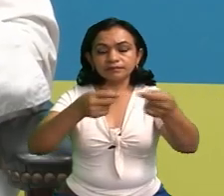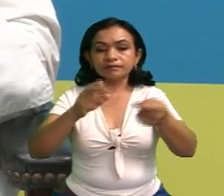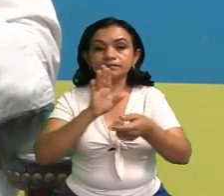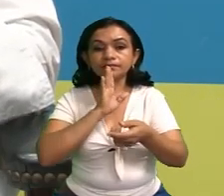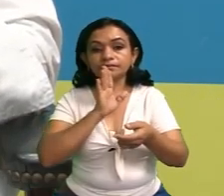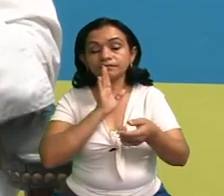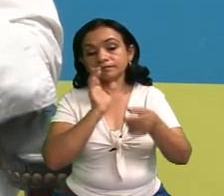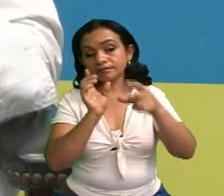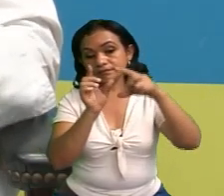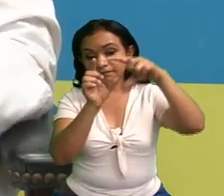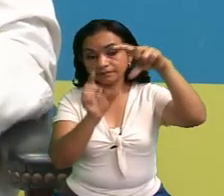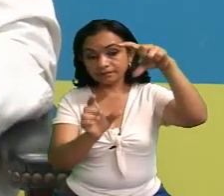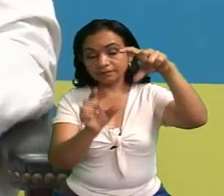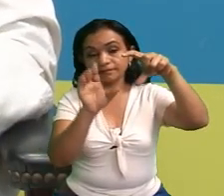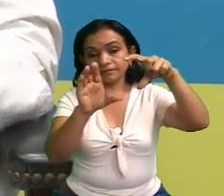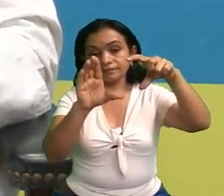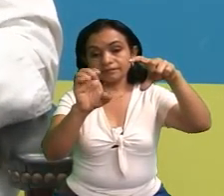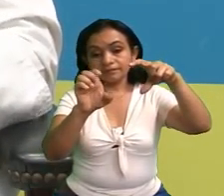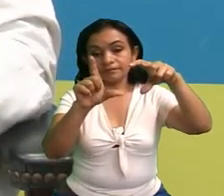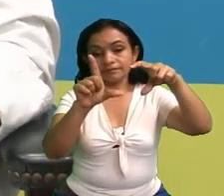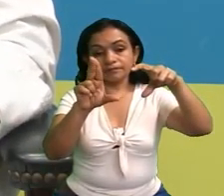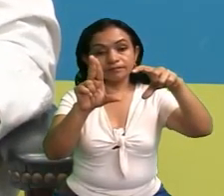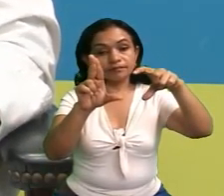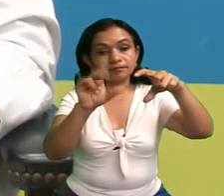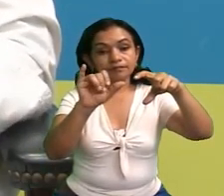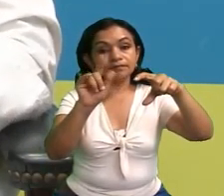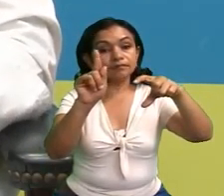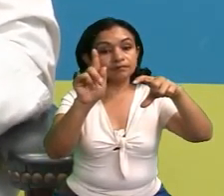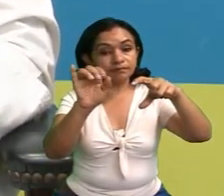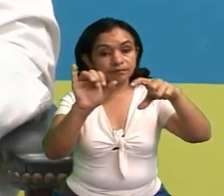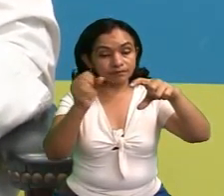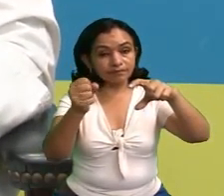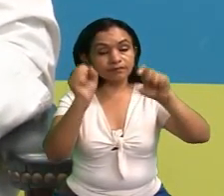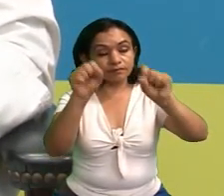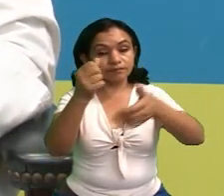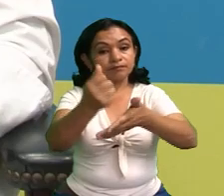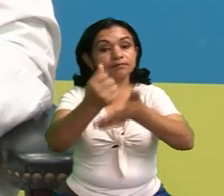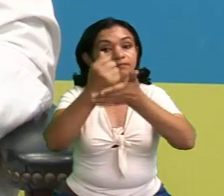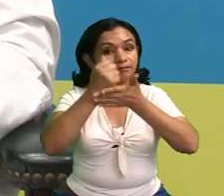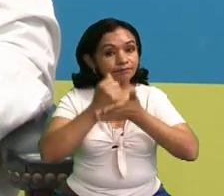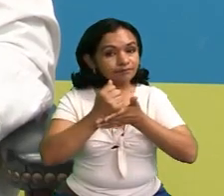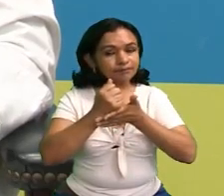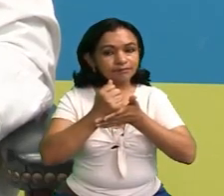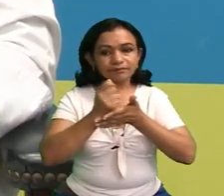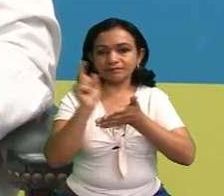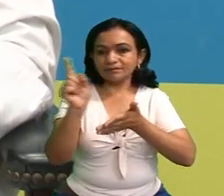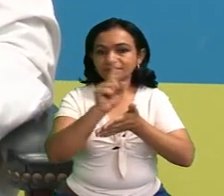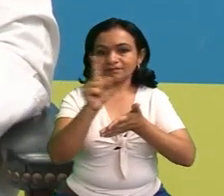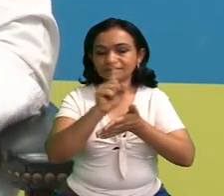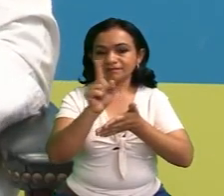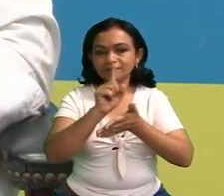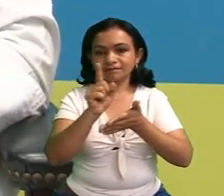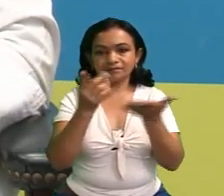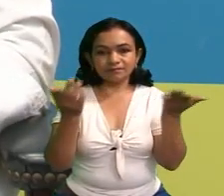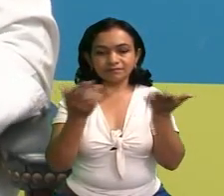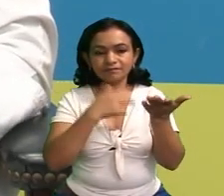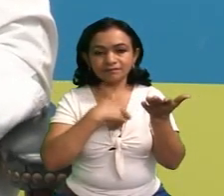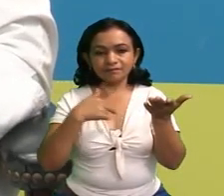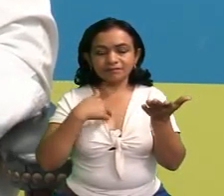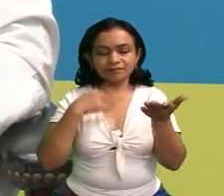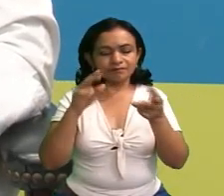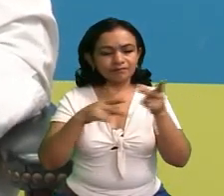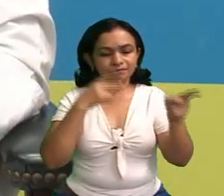hablan sobre la celulitis. Entonces, este tipo de cremas nos pueden ayudar, pero no es la panacea, es decir, no es el